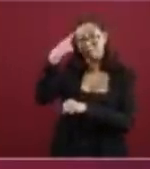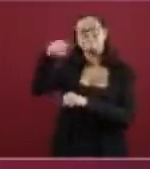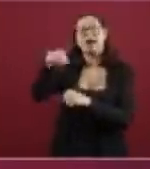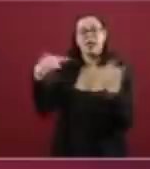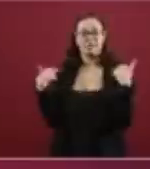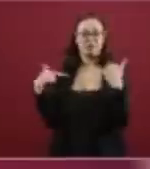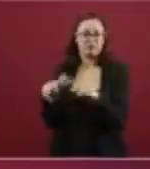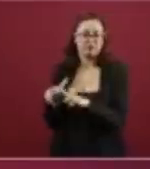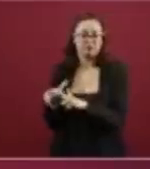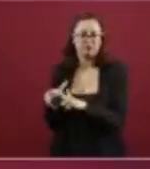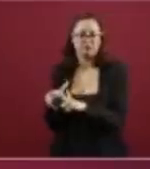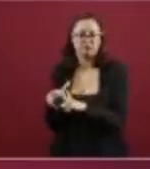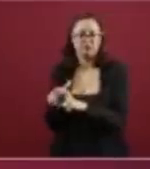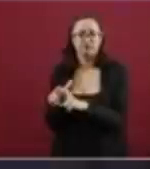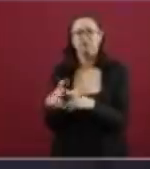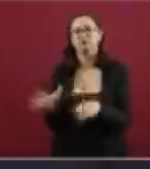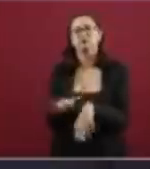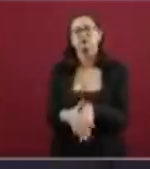Porque